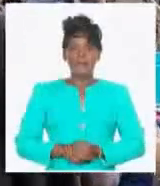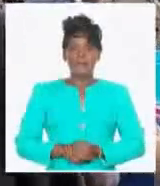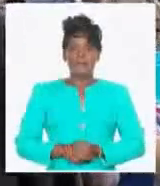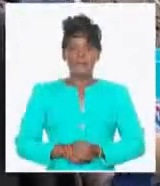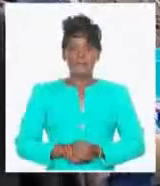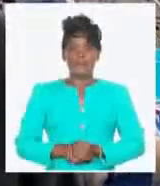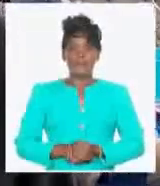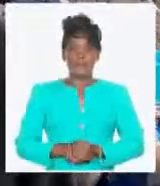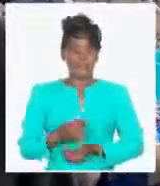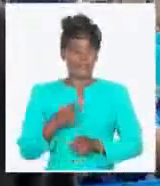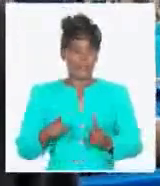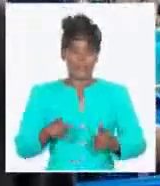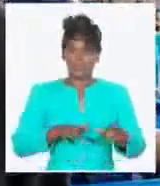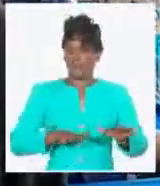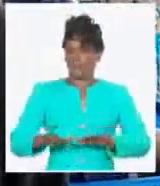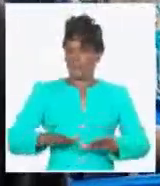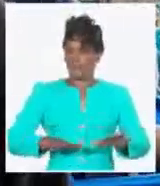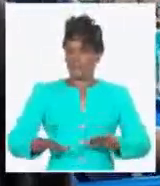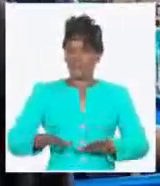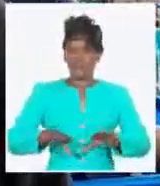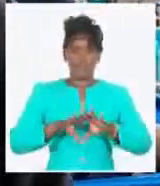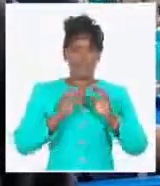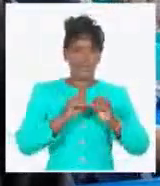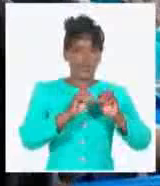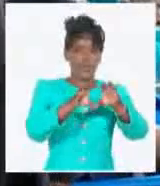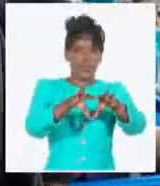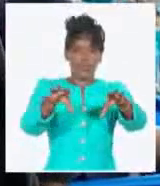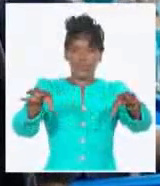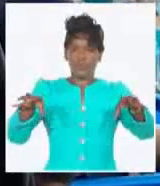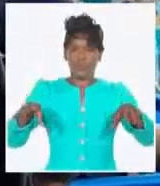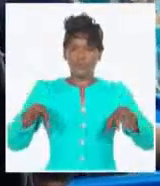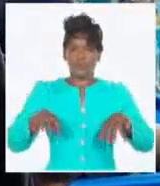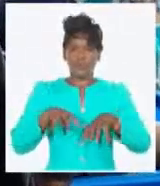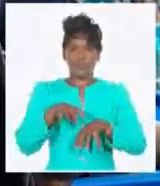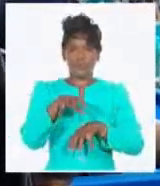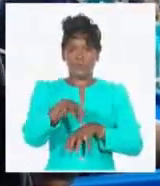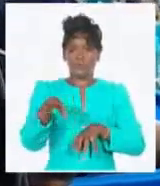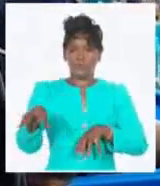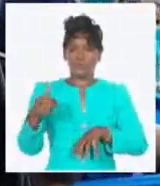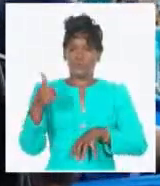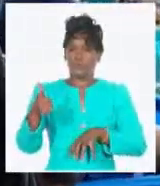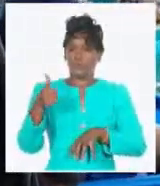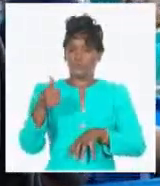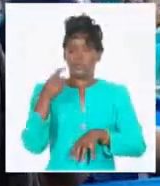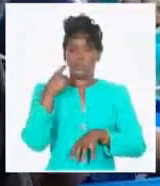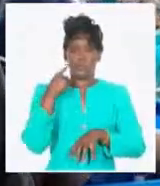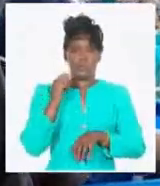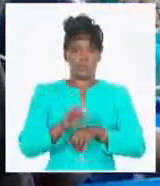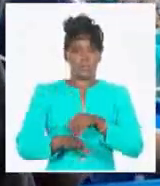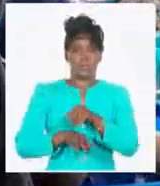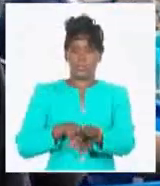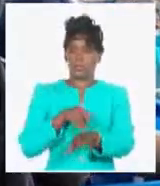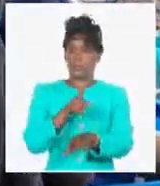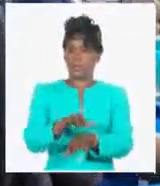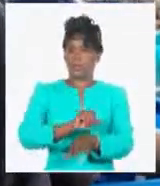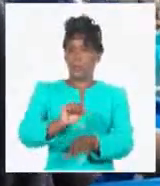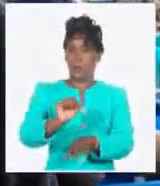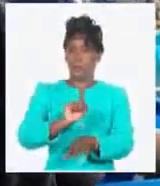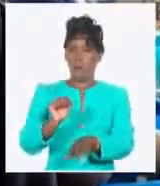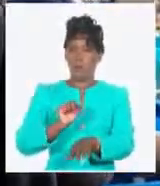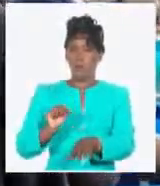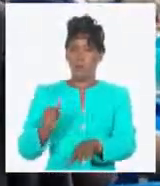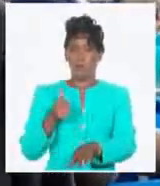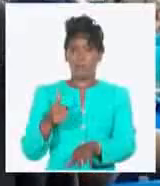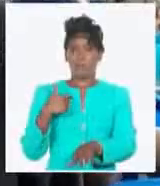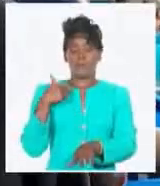las preparaciones a París van muy bien y por eso